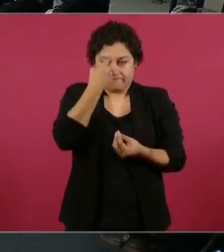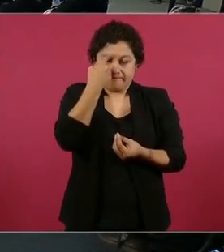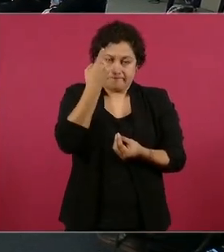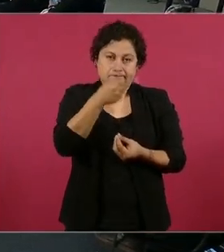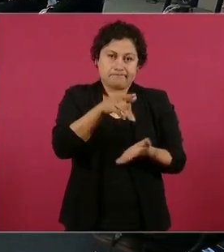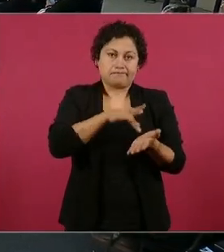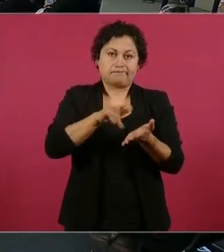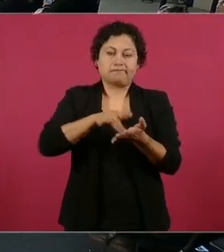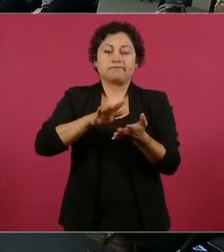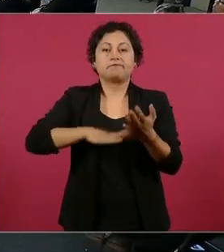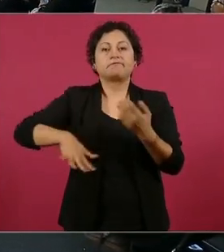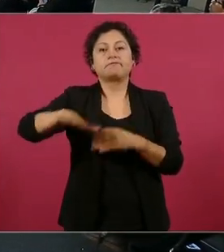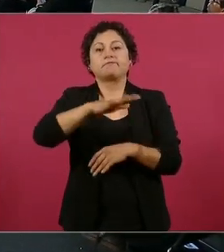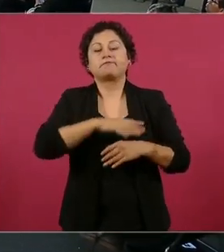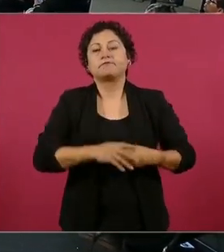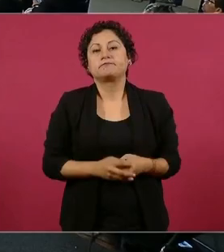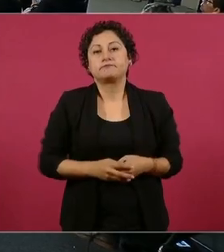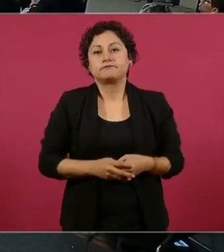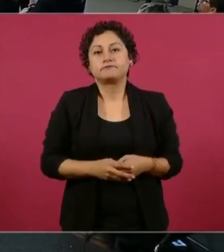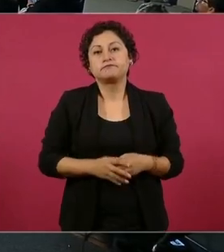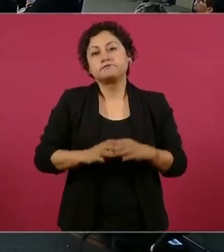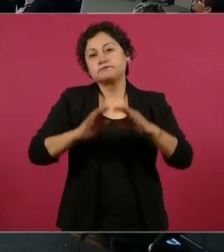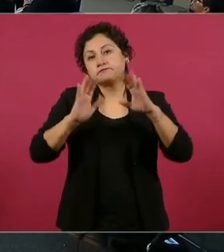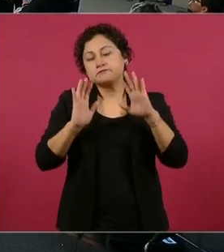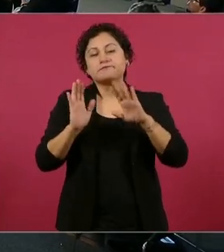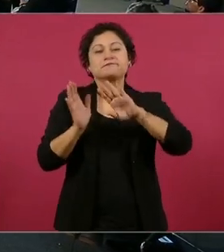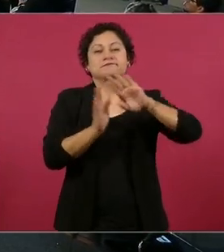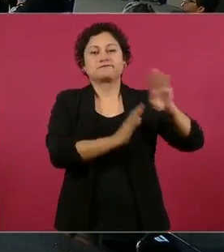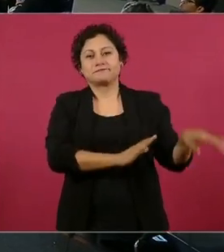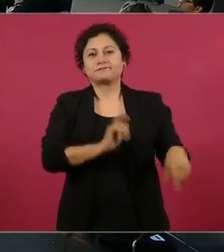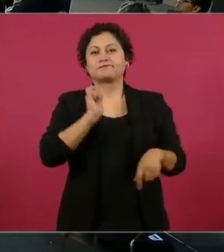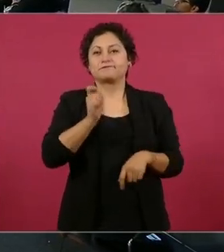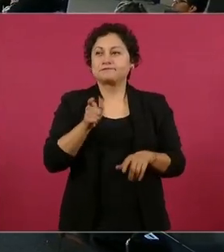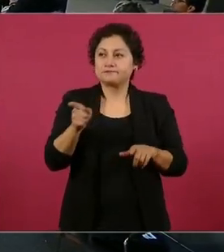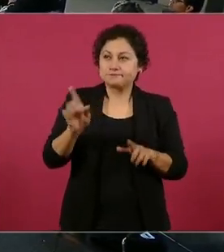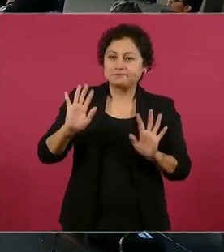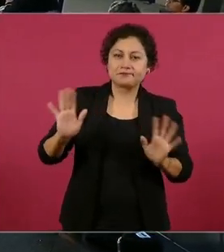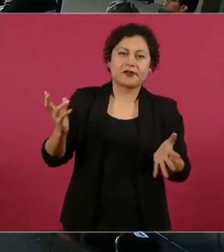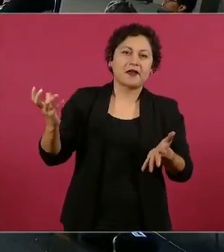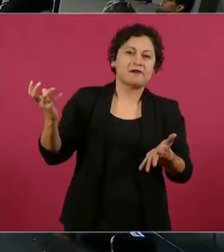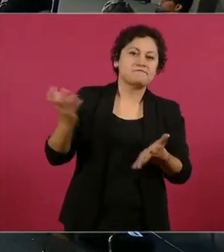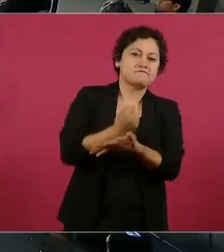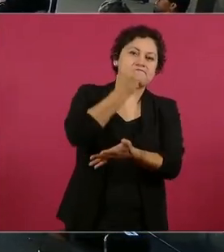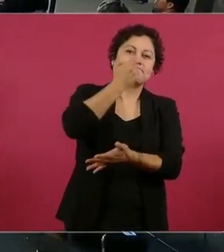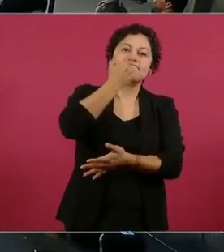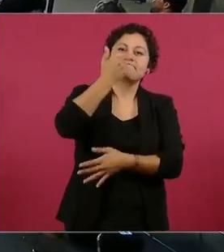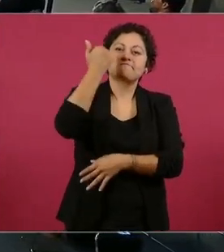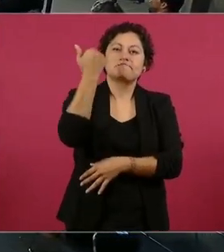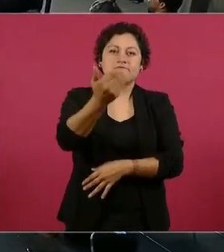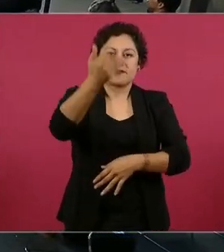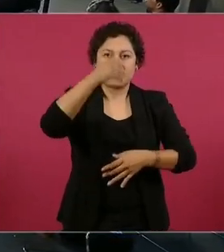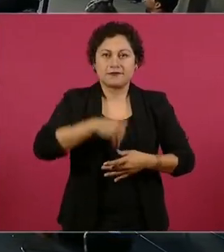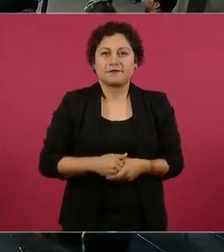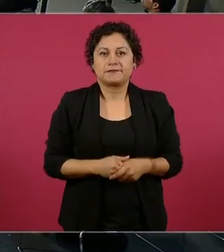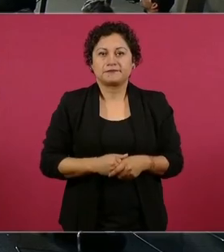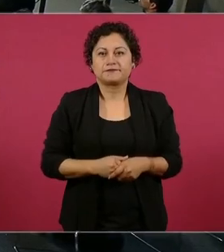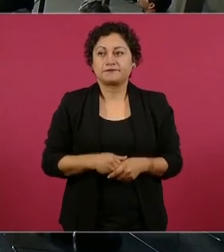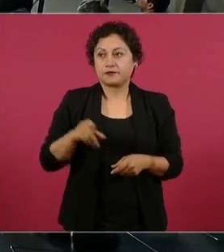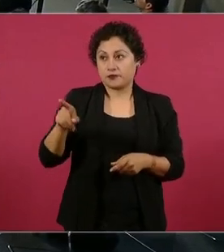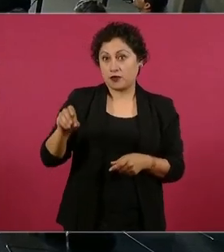ya tenemos sus premios bien ganados. Ya, sí,